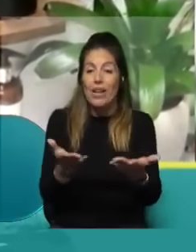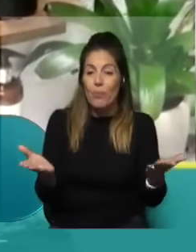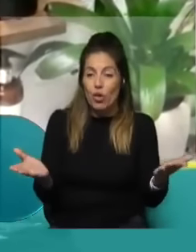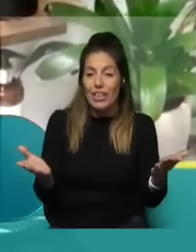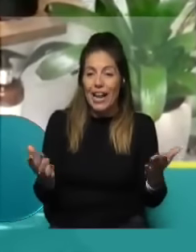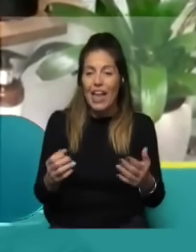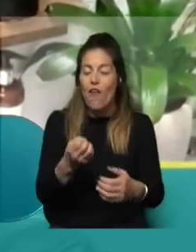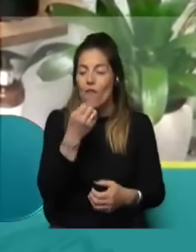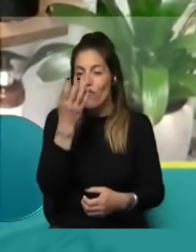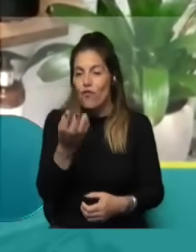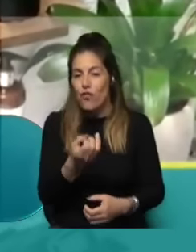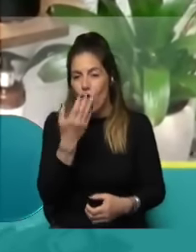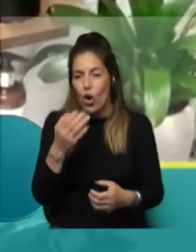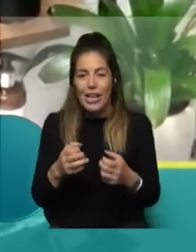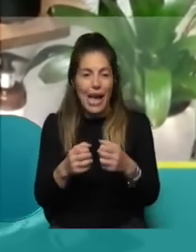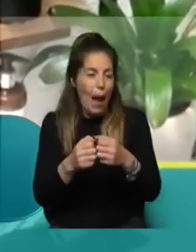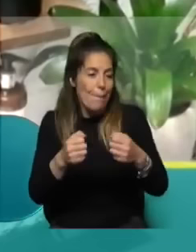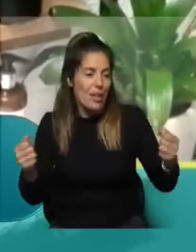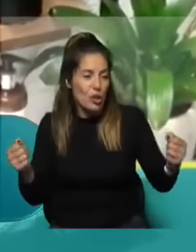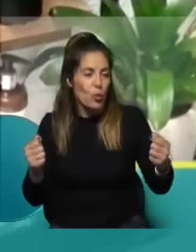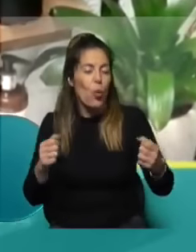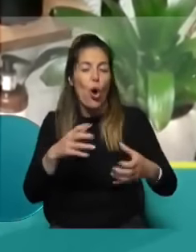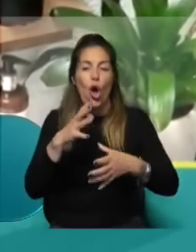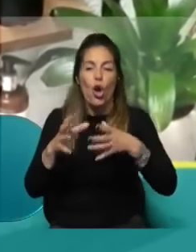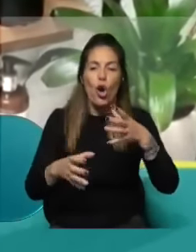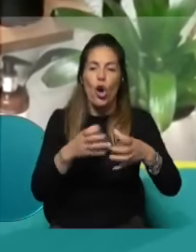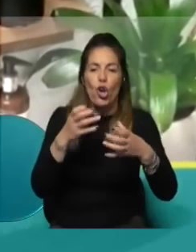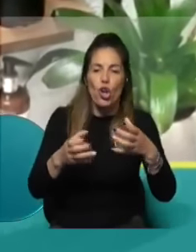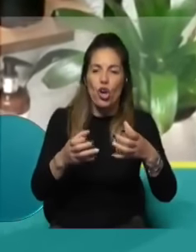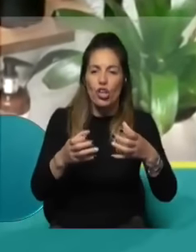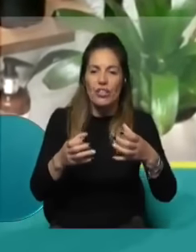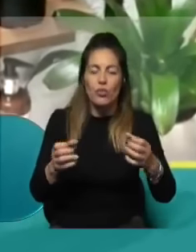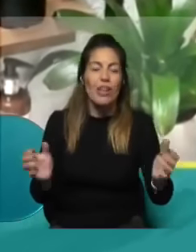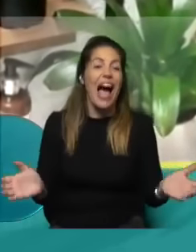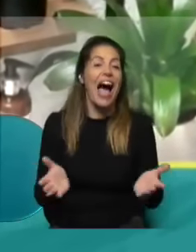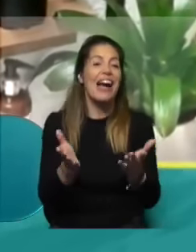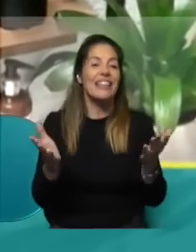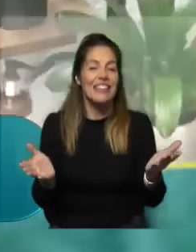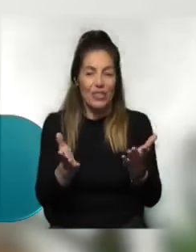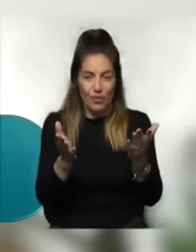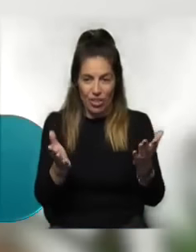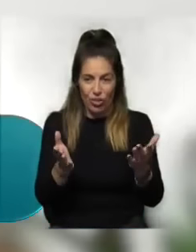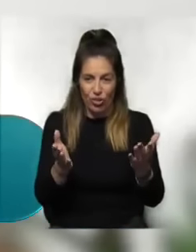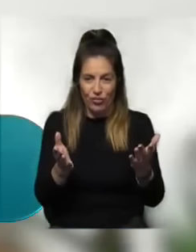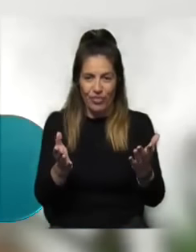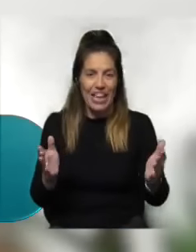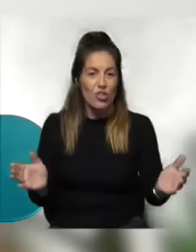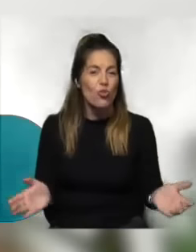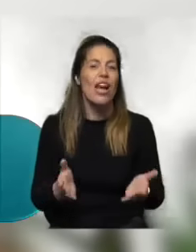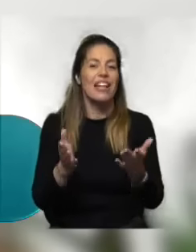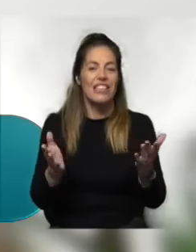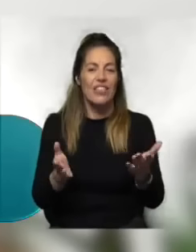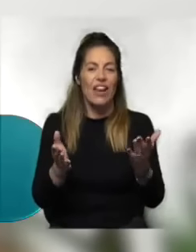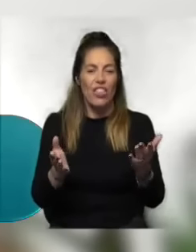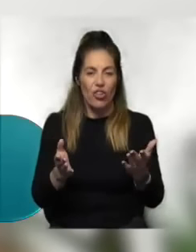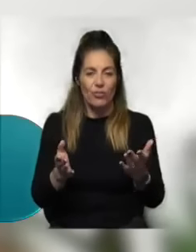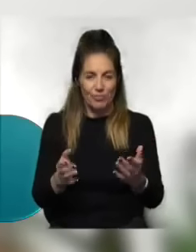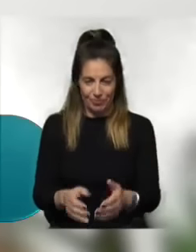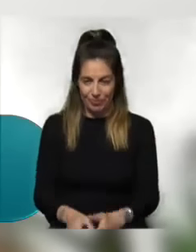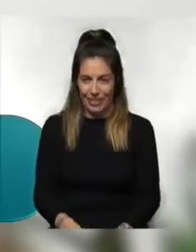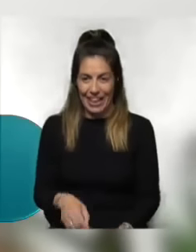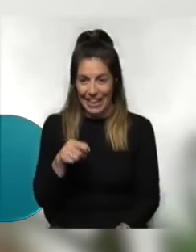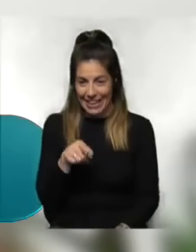reflejar amplitud, colores, iluminación. Es un activador. Nosotros en Feng Shui lo llamamos Yang o Yang. ¿Se acuerdan de Yin Yang? Sí, sí, claro. Bueno, en